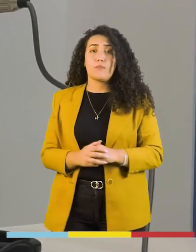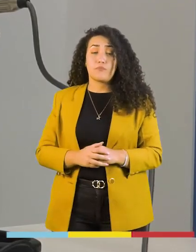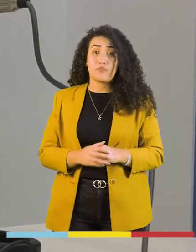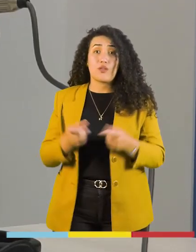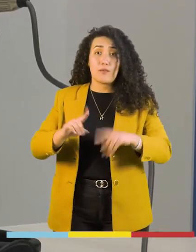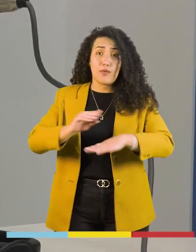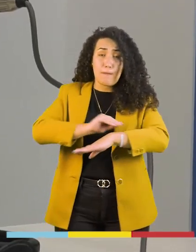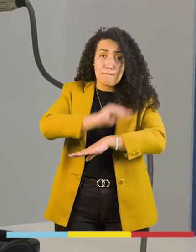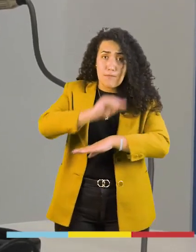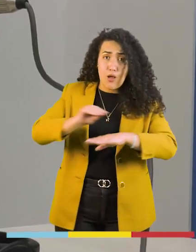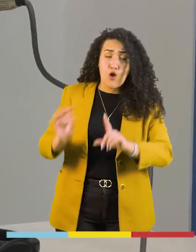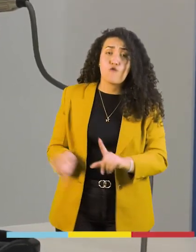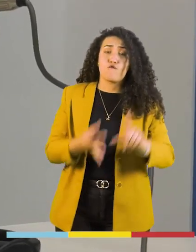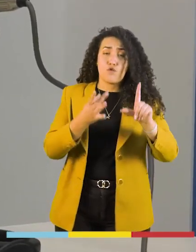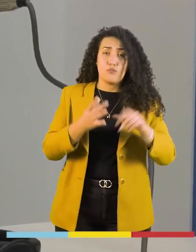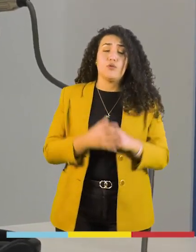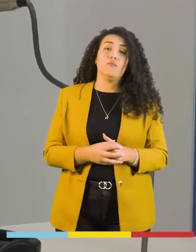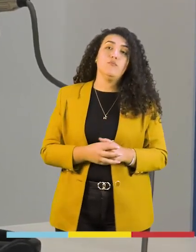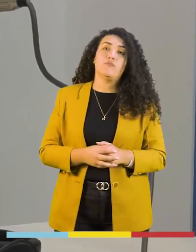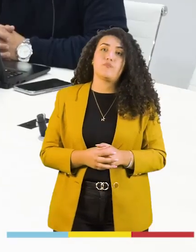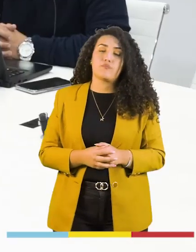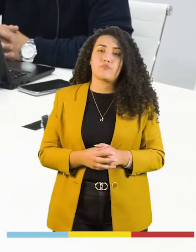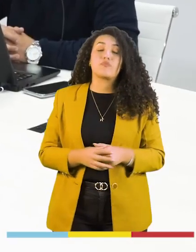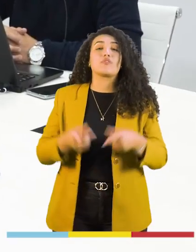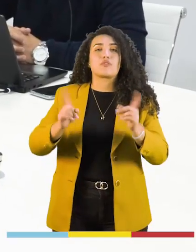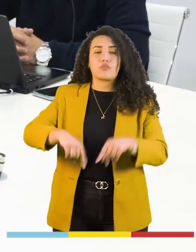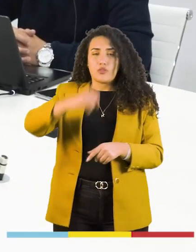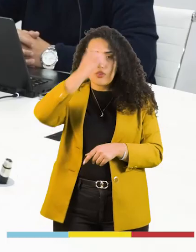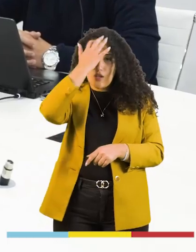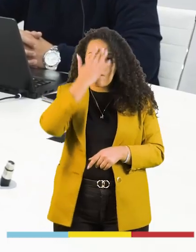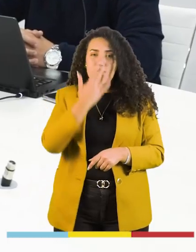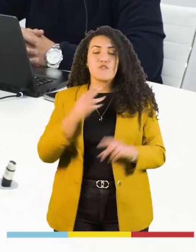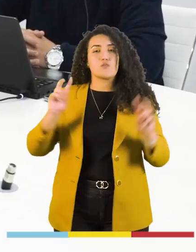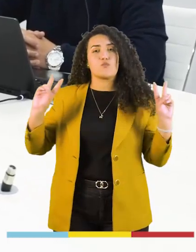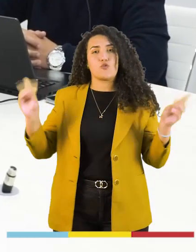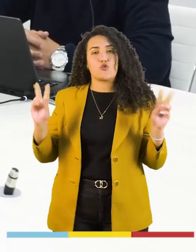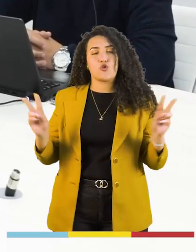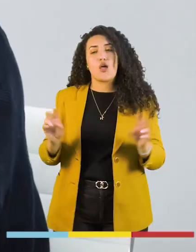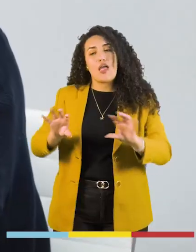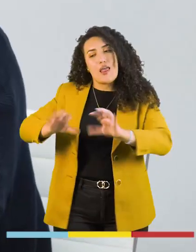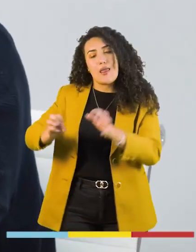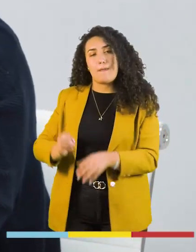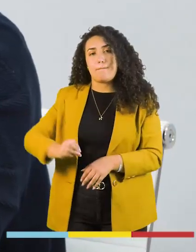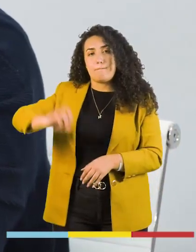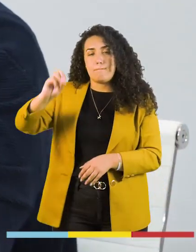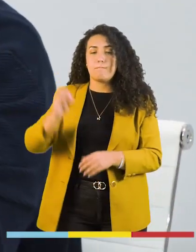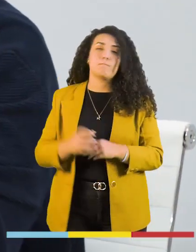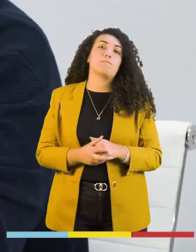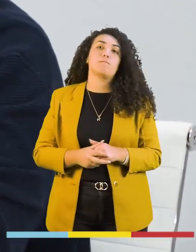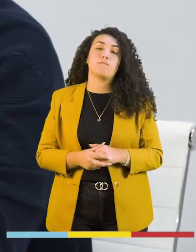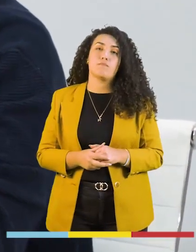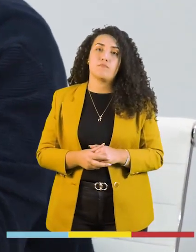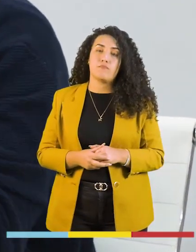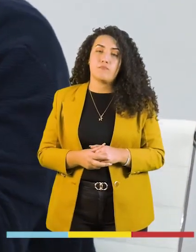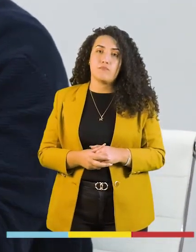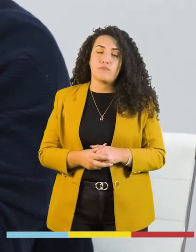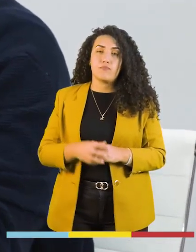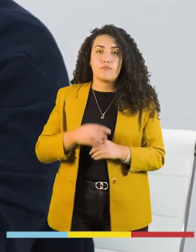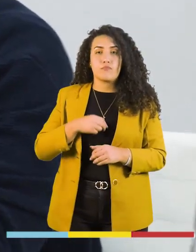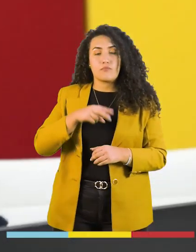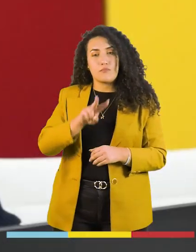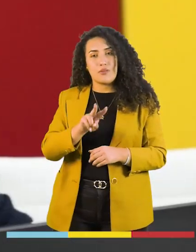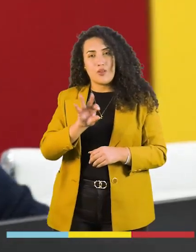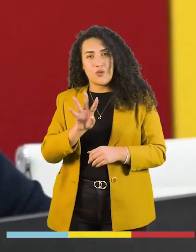tengo 24 años, soy comunicador social y periodista. Estoy en El Dorado Radio desde el 11 de febrero del año 2022. Se habla